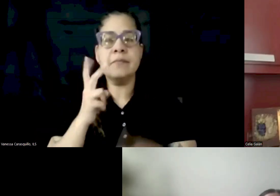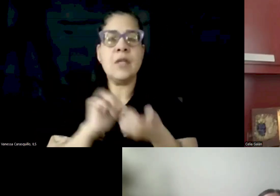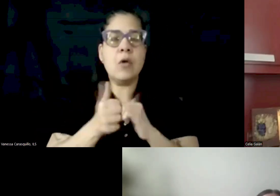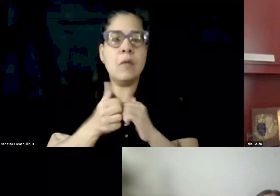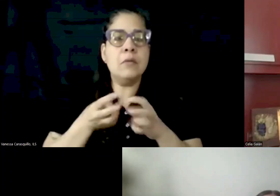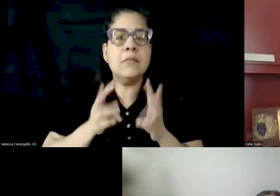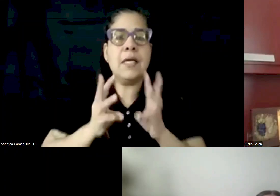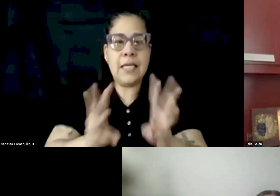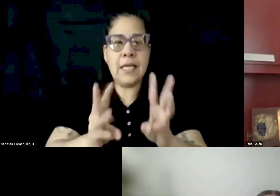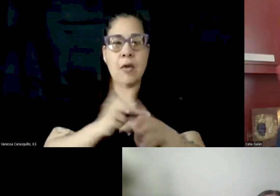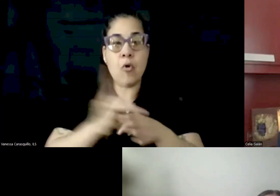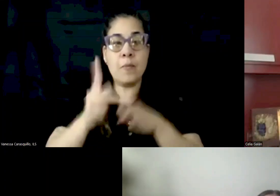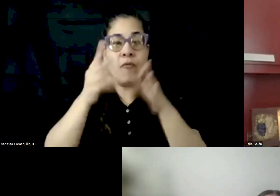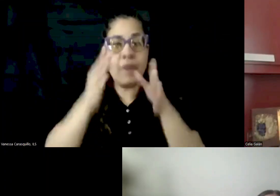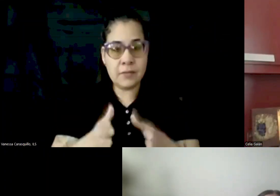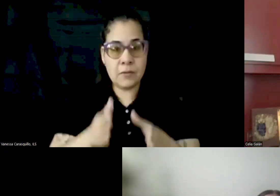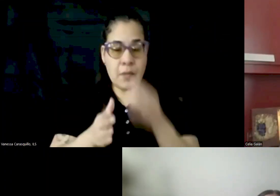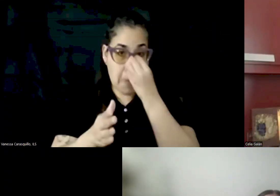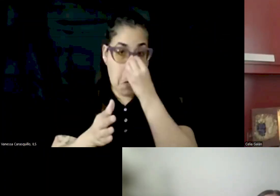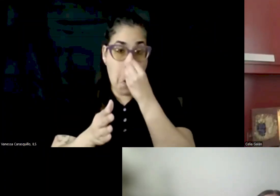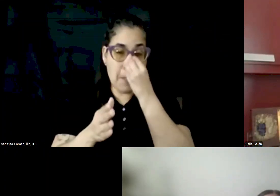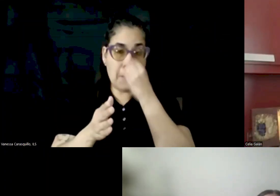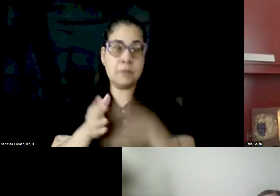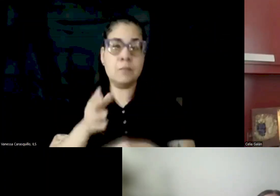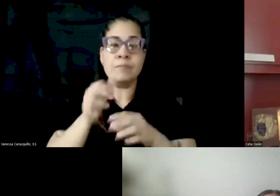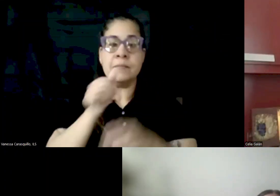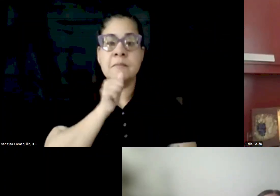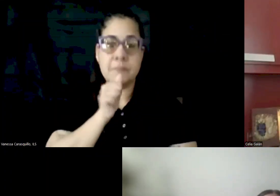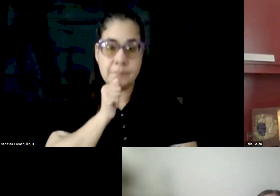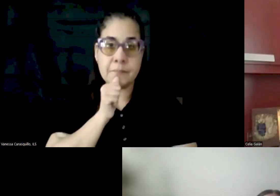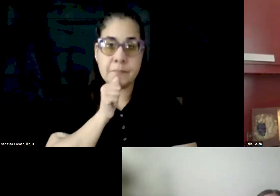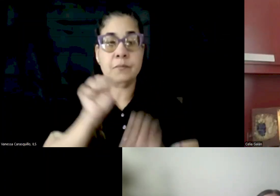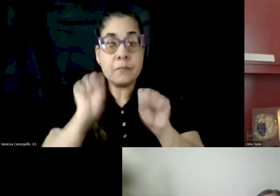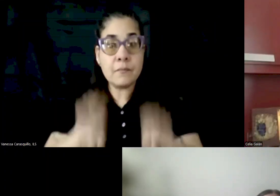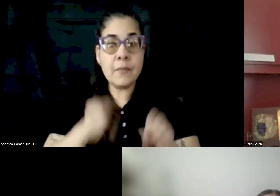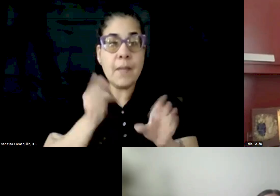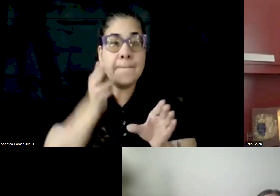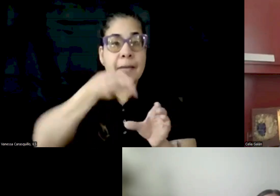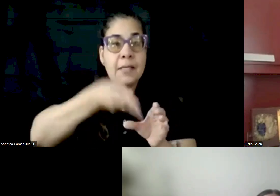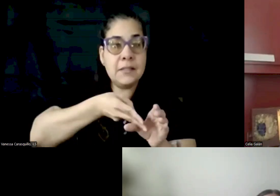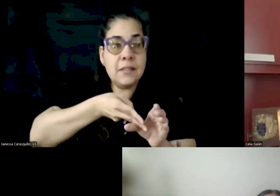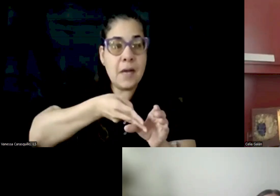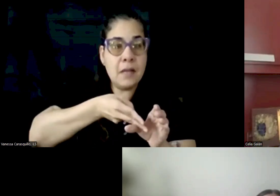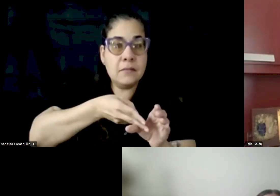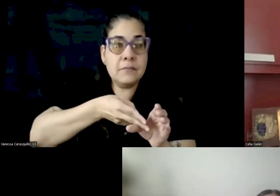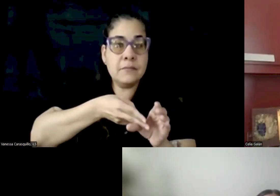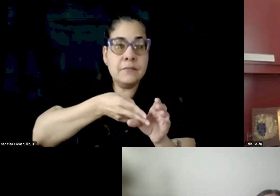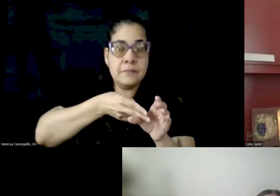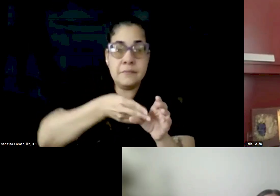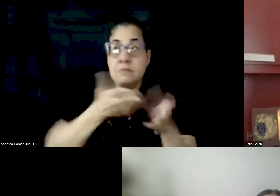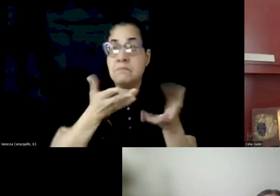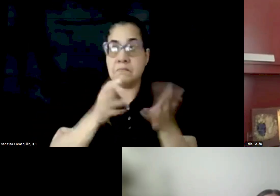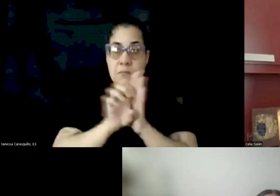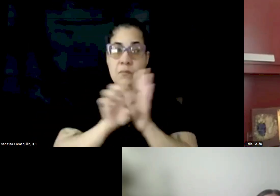los profesionales que están fuera del sistema puedan participar a través de, pues por ejemplo,